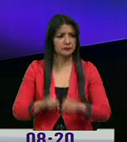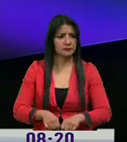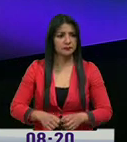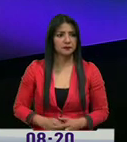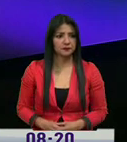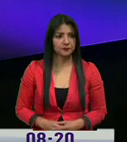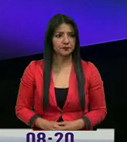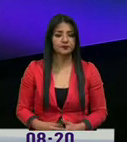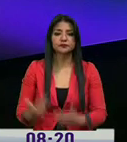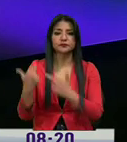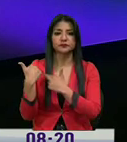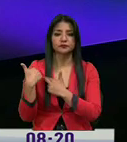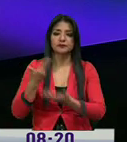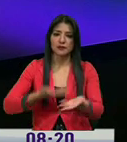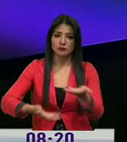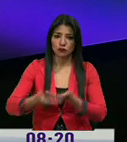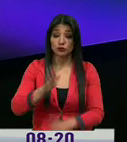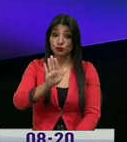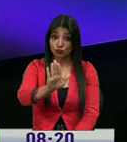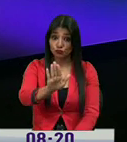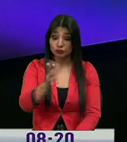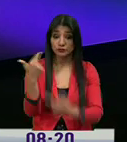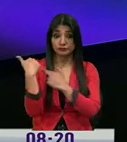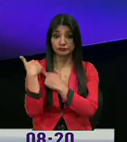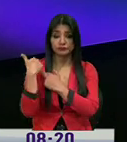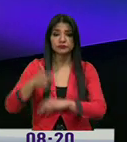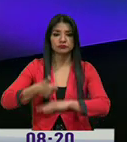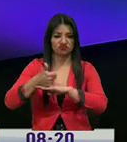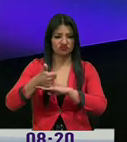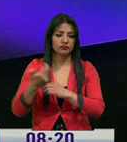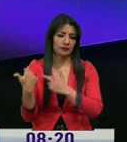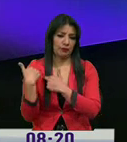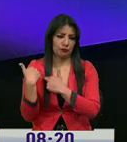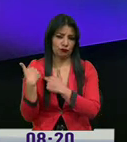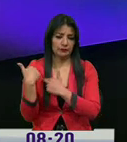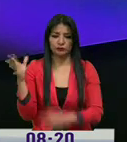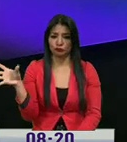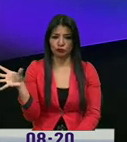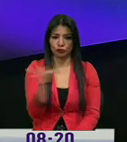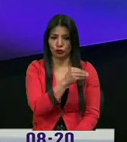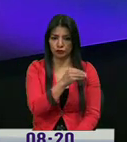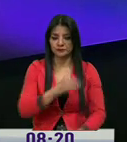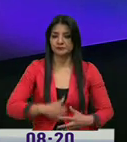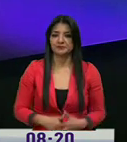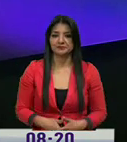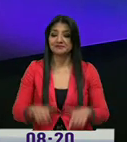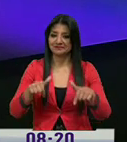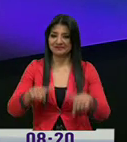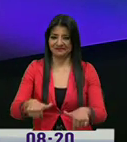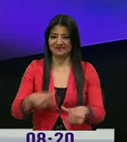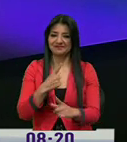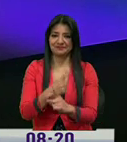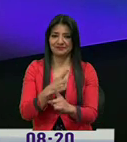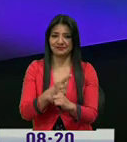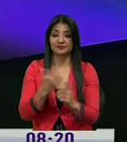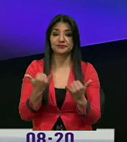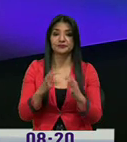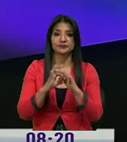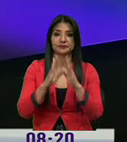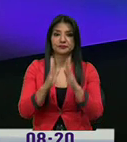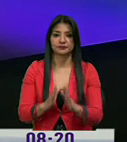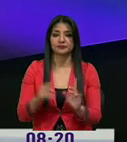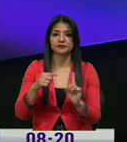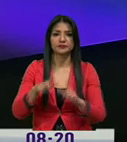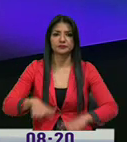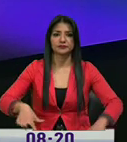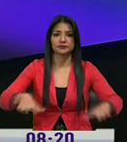esa es corresponsabilidad, tanto suya como pues de la autoridad y nuestra, todos los actores. Así que aquí estamos para ir con Andrea Orbe. Ella está en